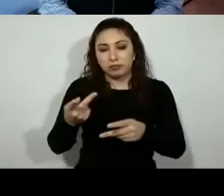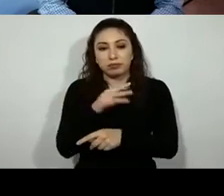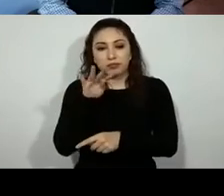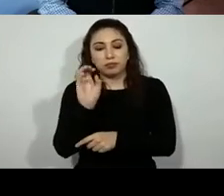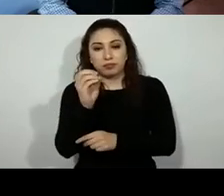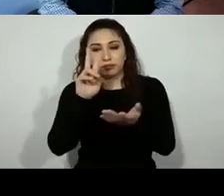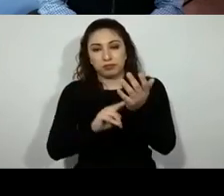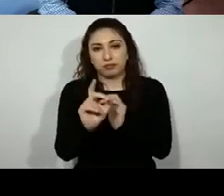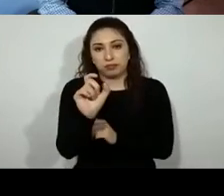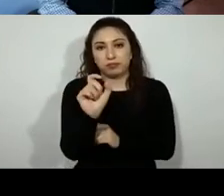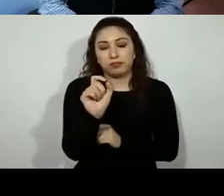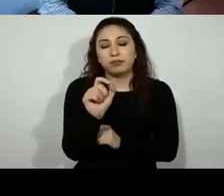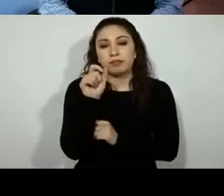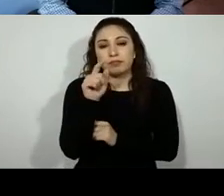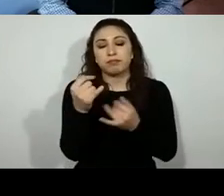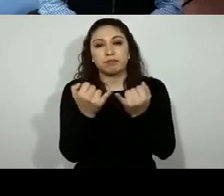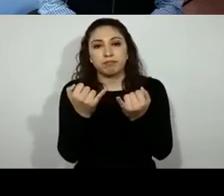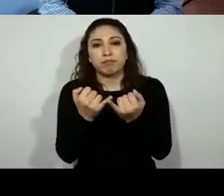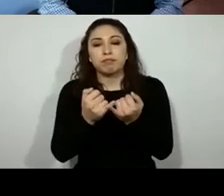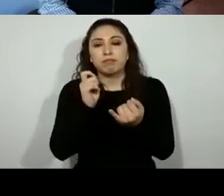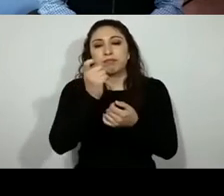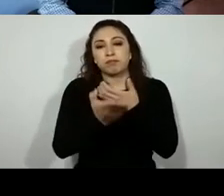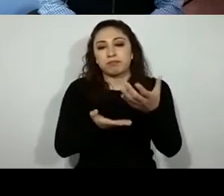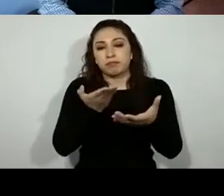el curso, así como el adendum modificado